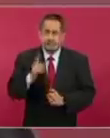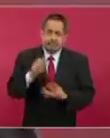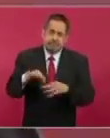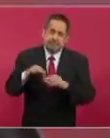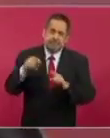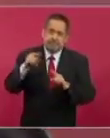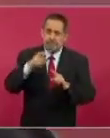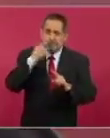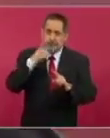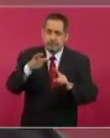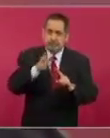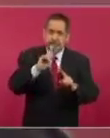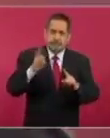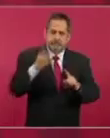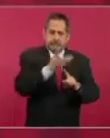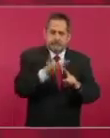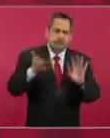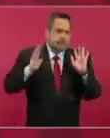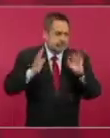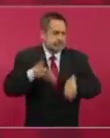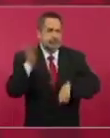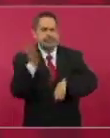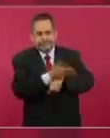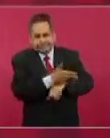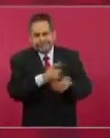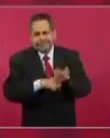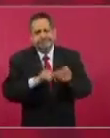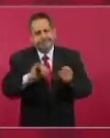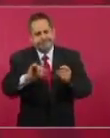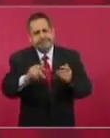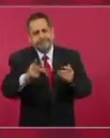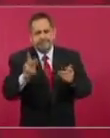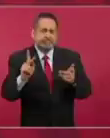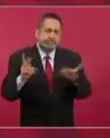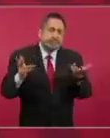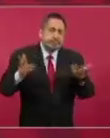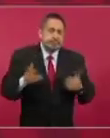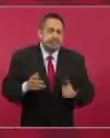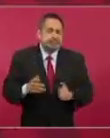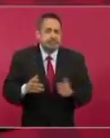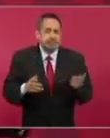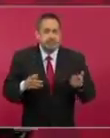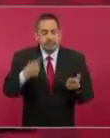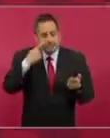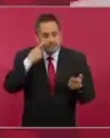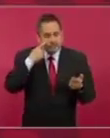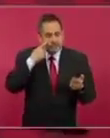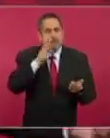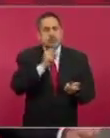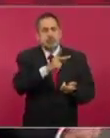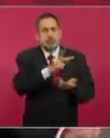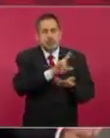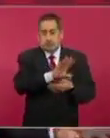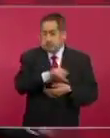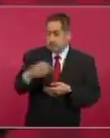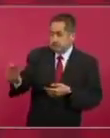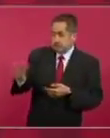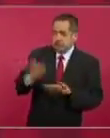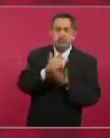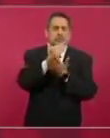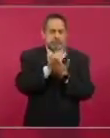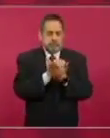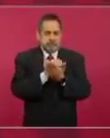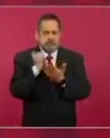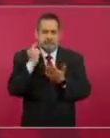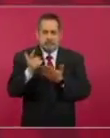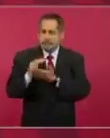importante, y también pues va a haber un castigo, pero se toma en cuenta que ya se reparó